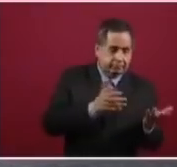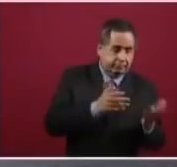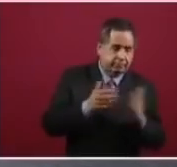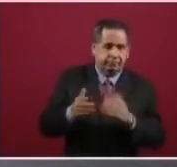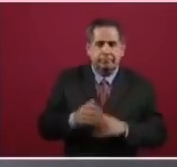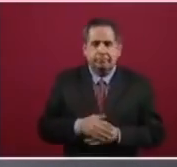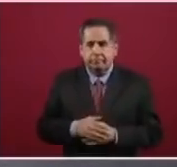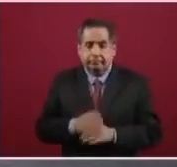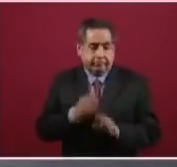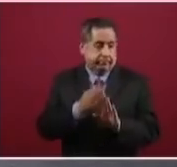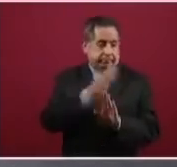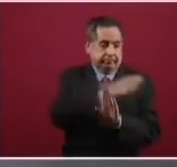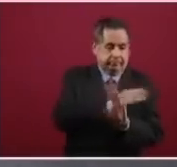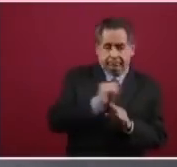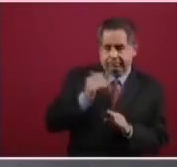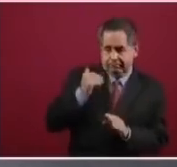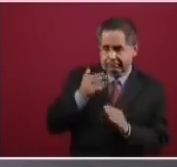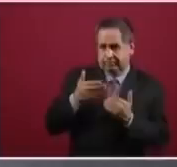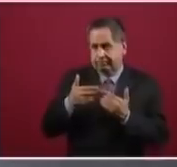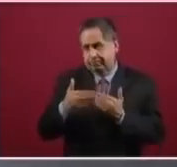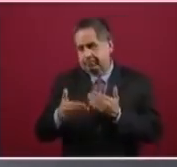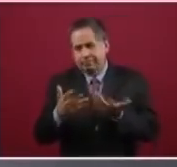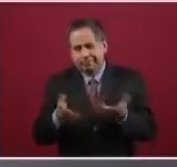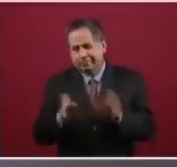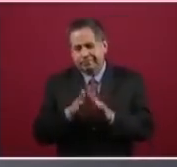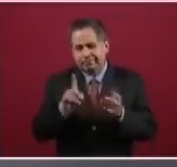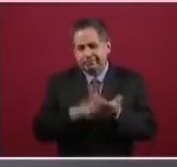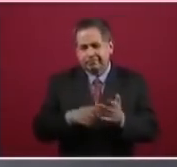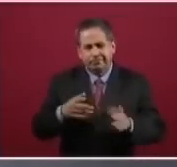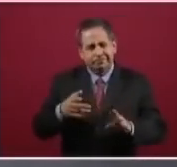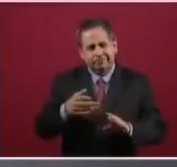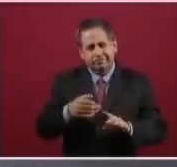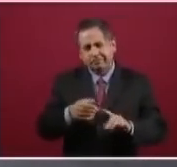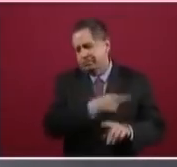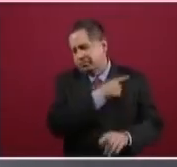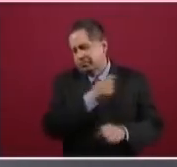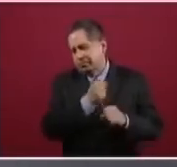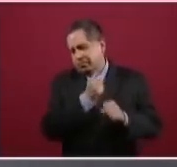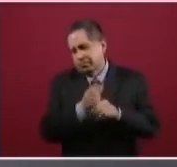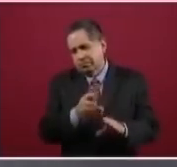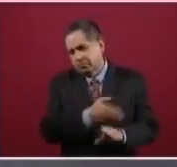poquito y durante tiempo mucho tiempo